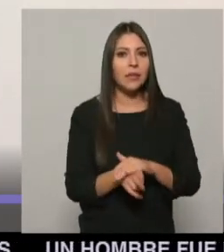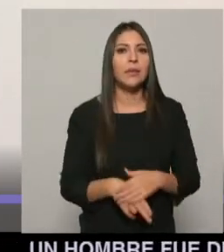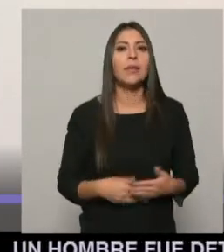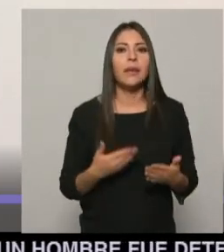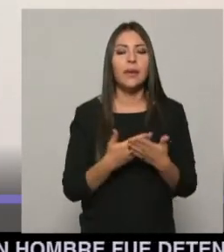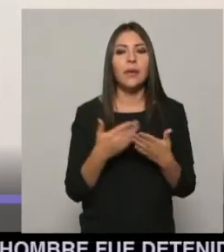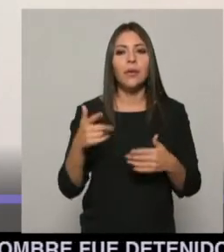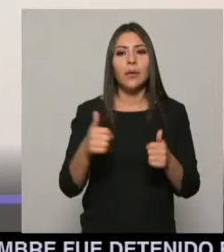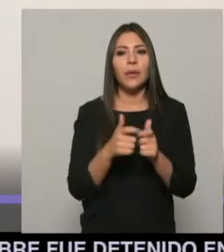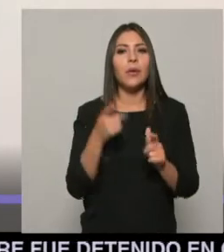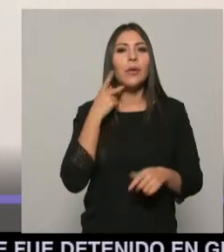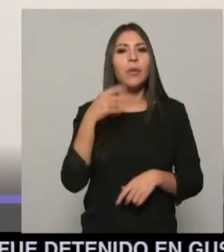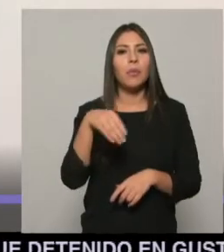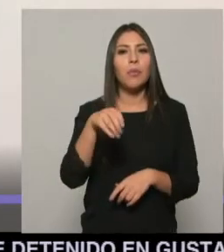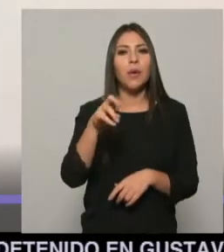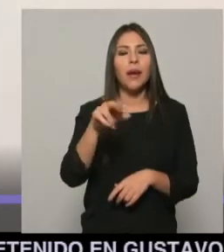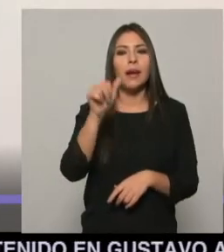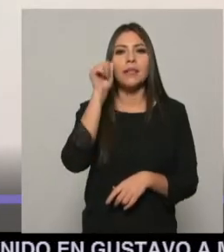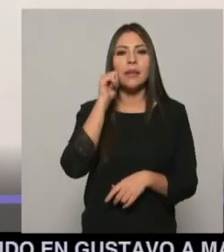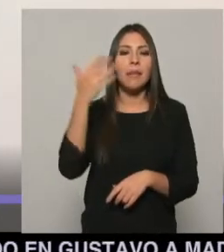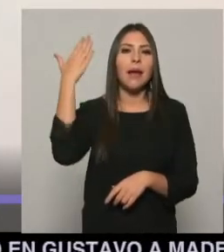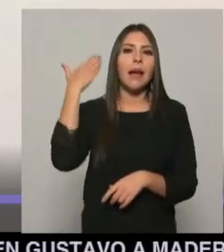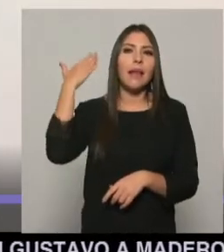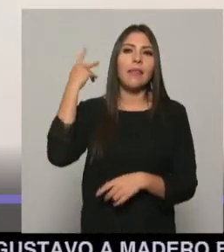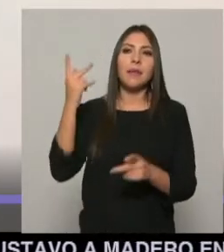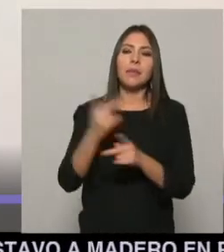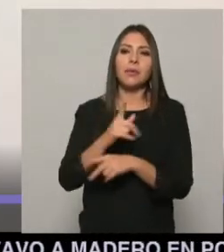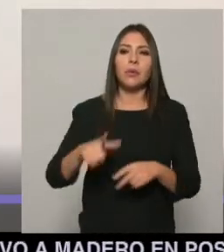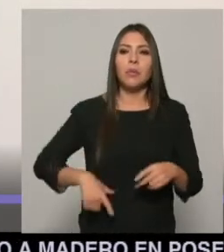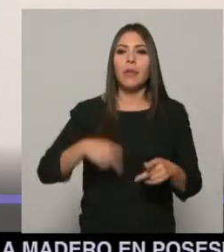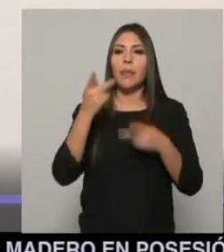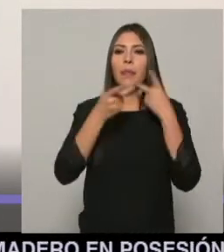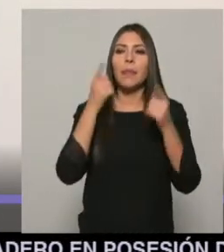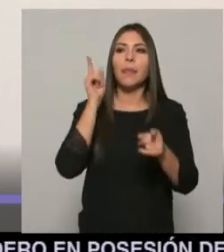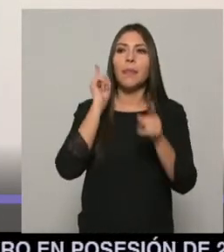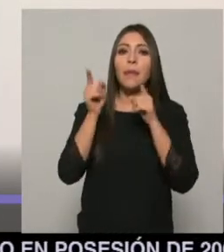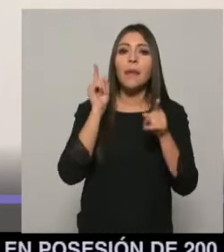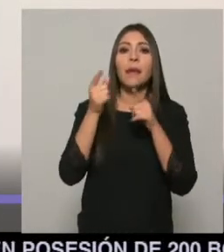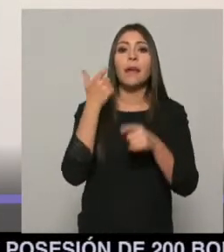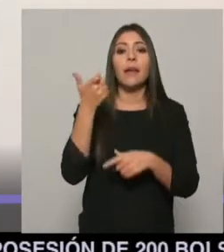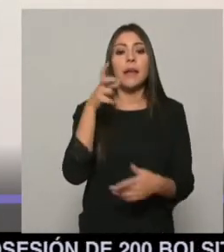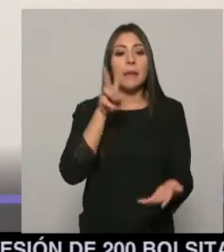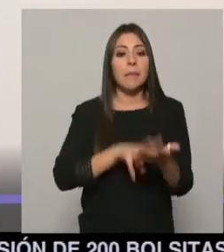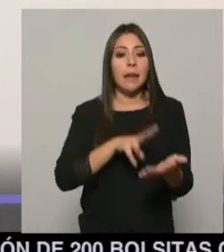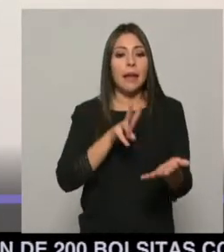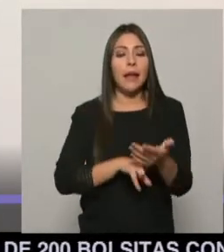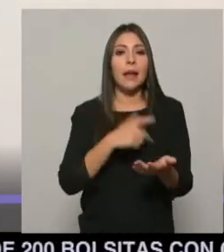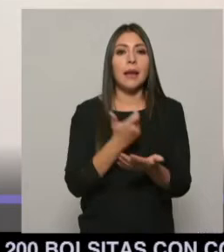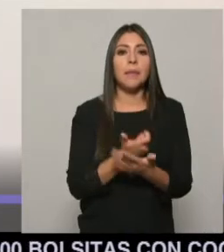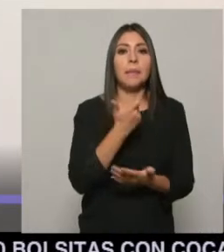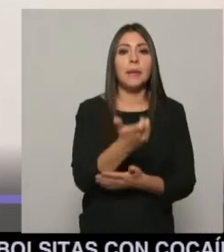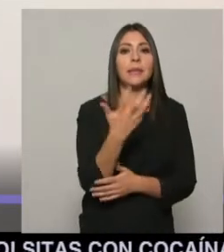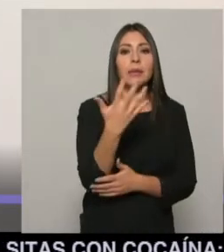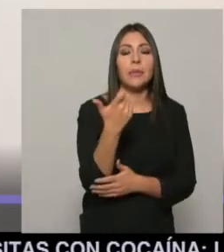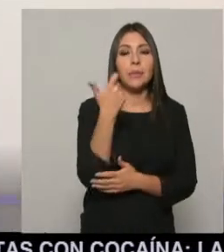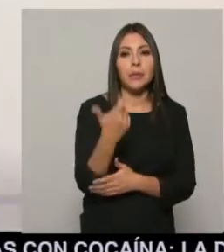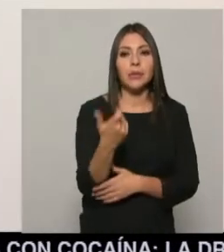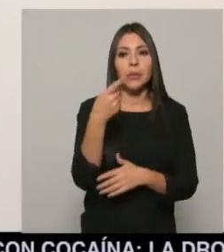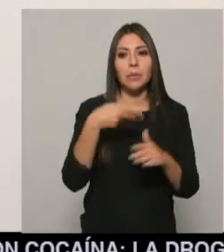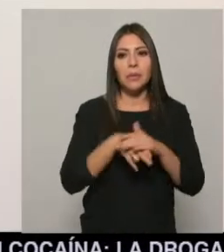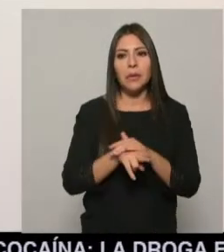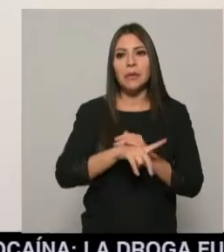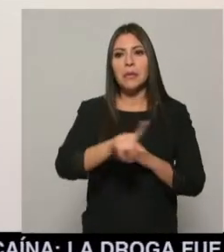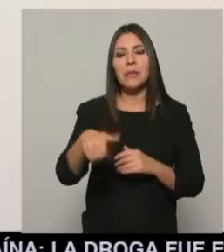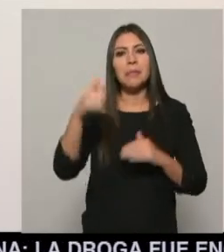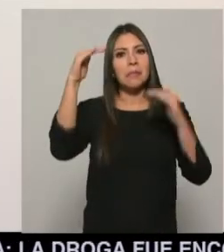del Partido Morena era criticar a los anteriores gobiernos como los responsables. ¿Por qué costaba 5 pesos el boleto del metro? esperábamos que lo bajaran a 3